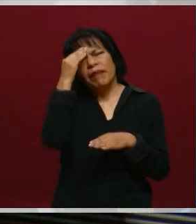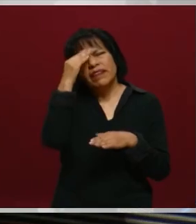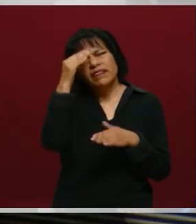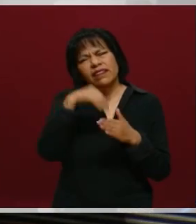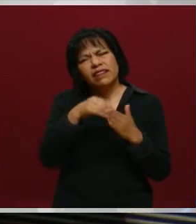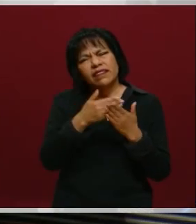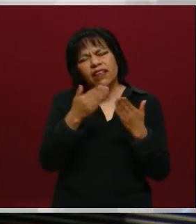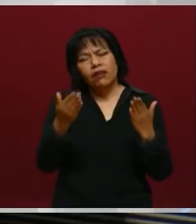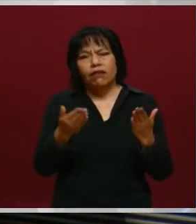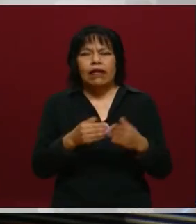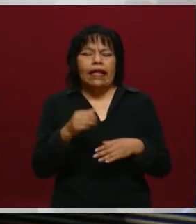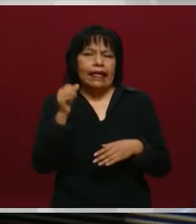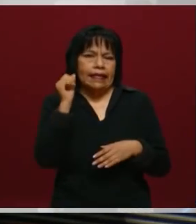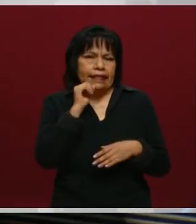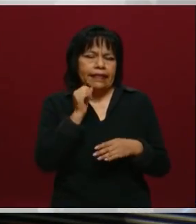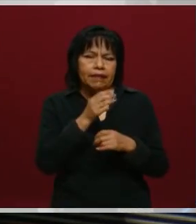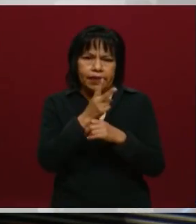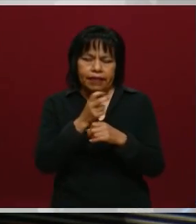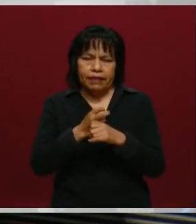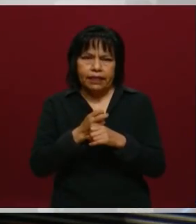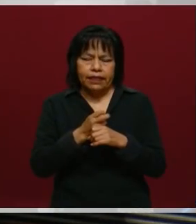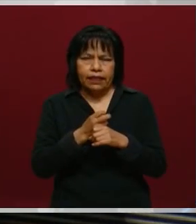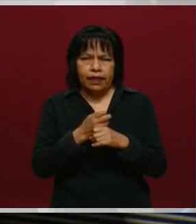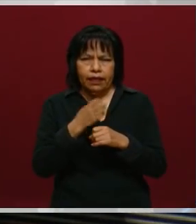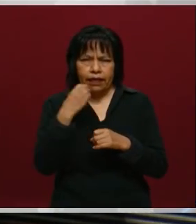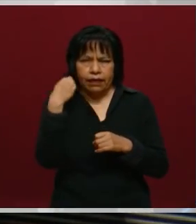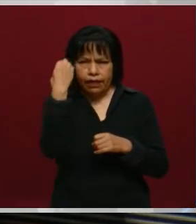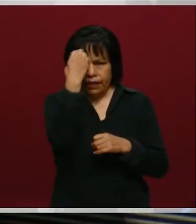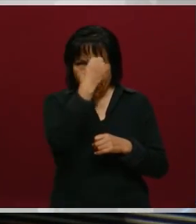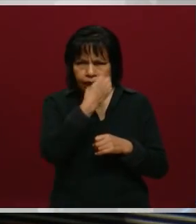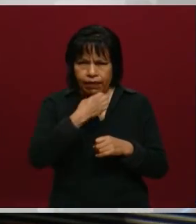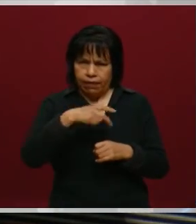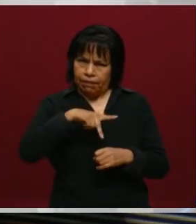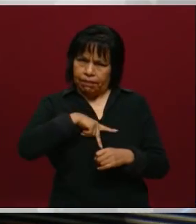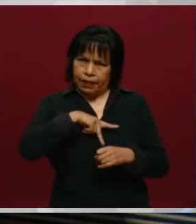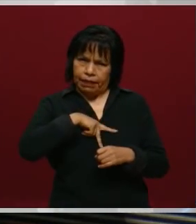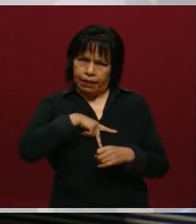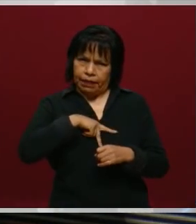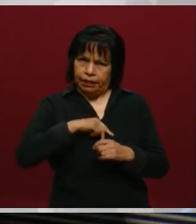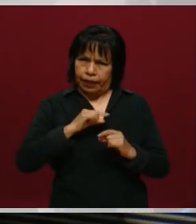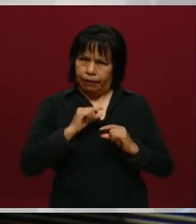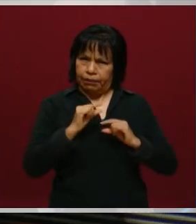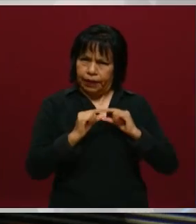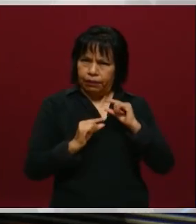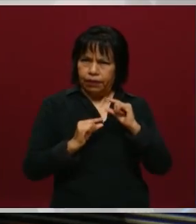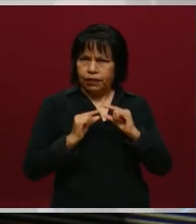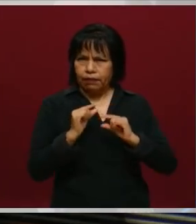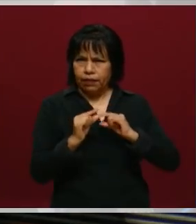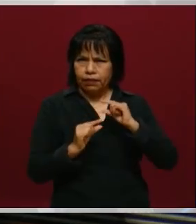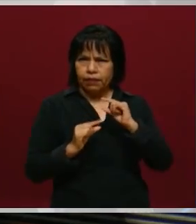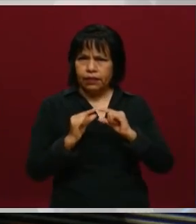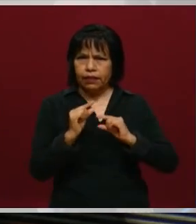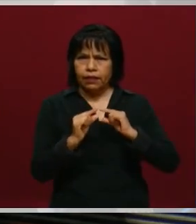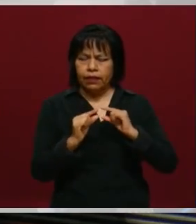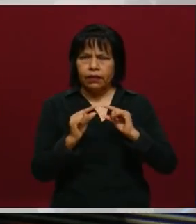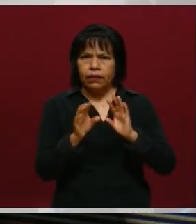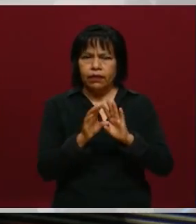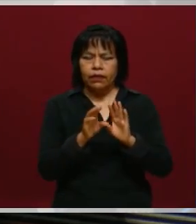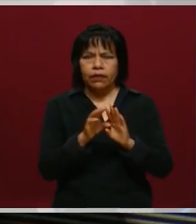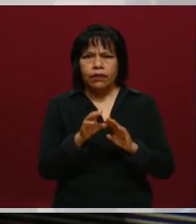también la invitación a autoevaluarnos permanentemente para que vayamos avanzando lo vuelvo a decir un paso a la vez